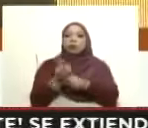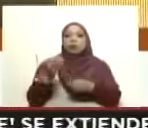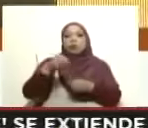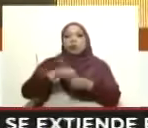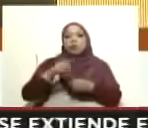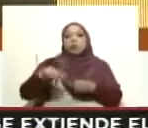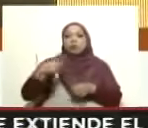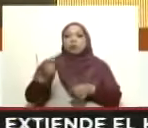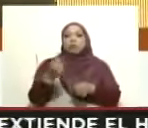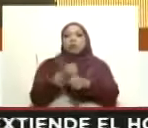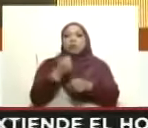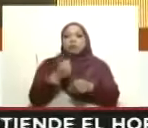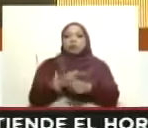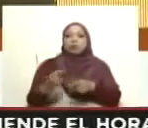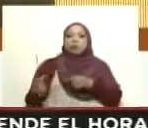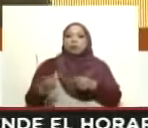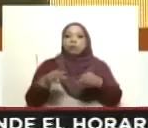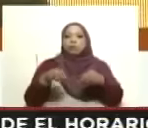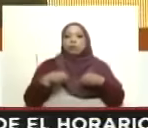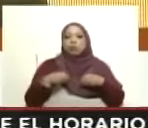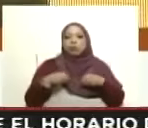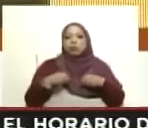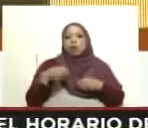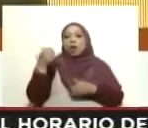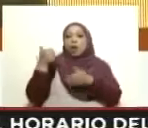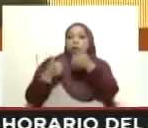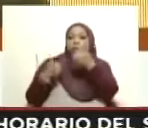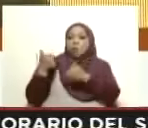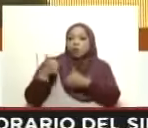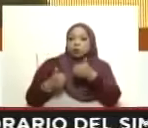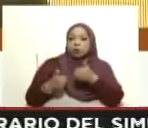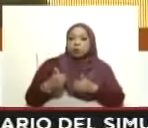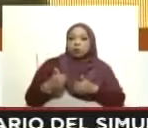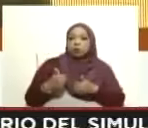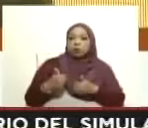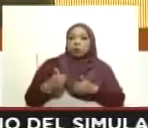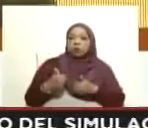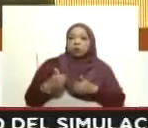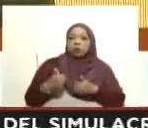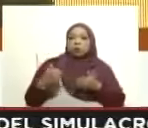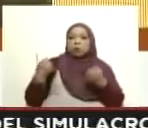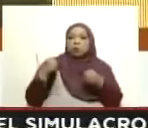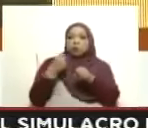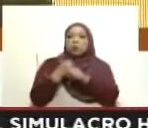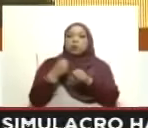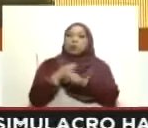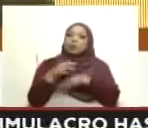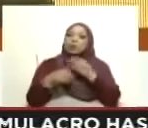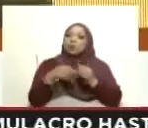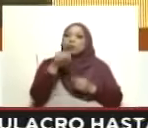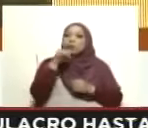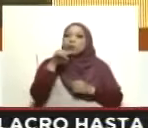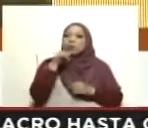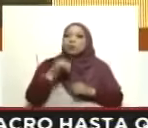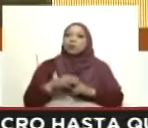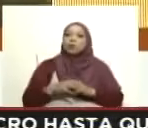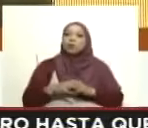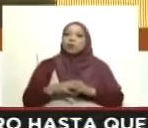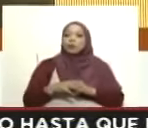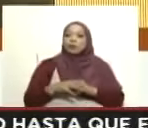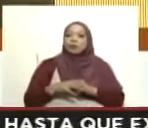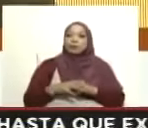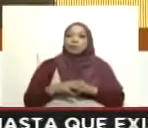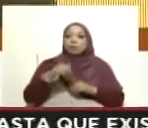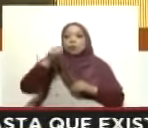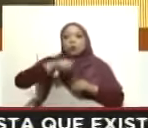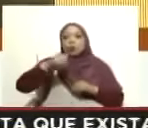paso a compartirlo con ustedes uno es el chequeo de nuestra maquinaria de La Maquinaria digamos de todas las fuerzas que estamos apoyando el referendo consultivo